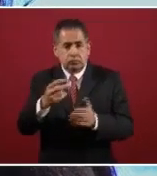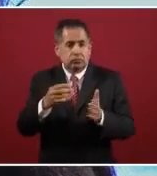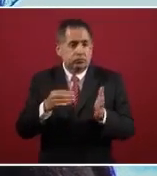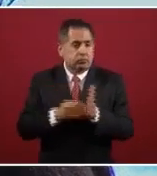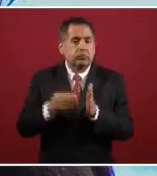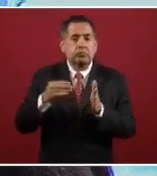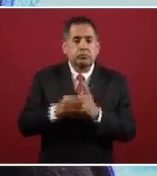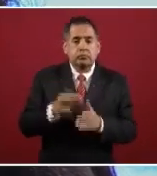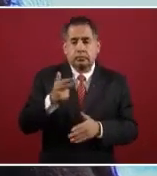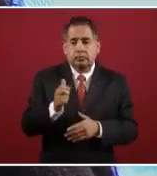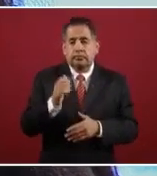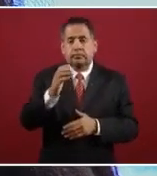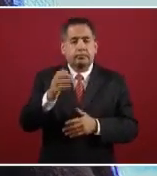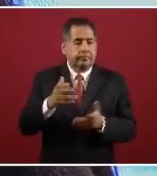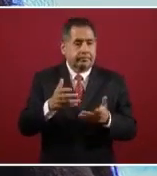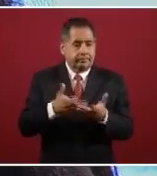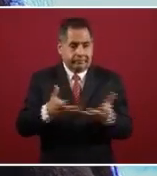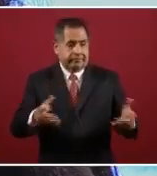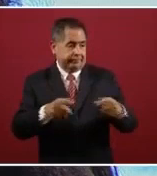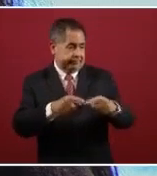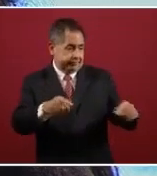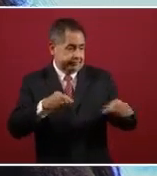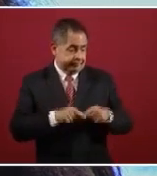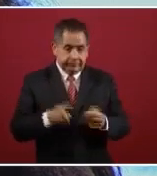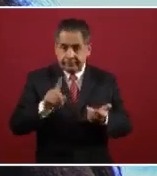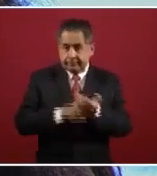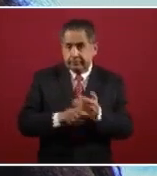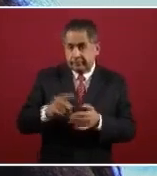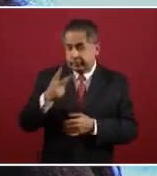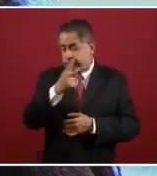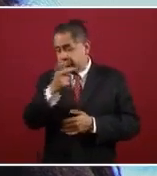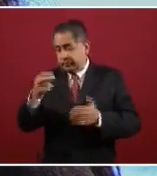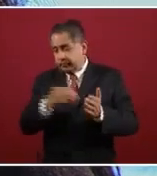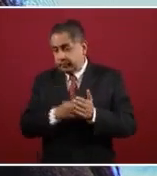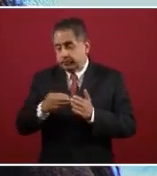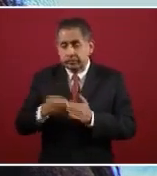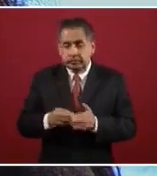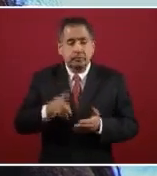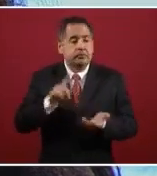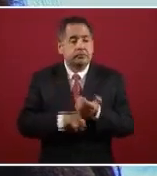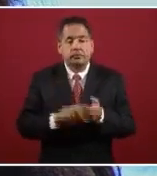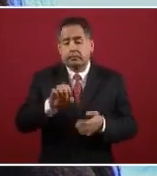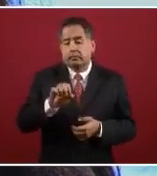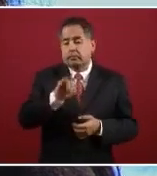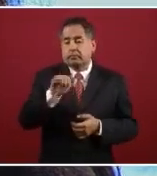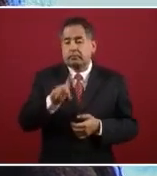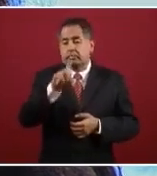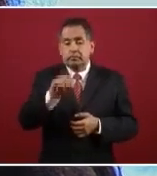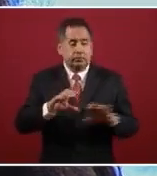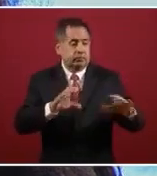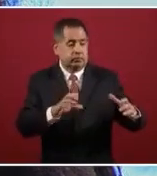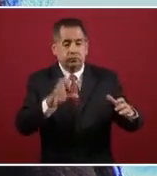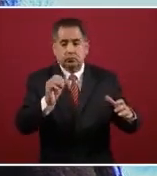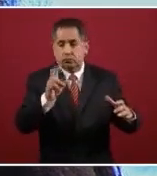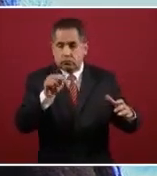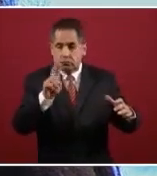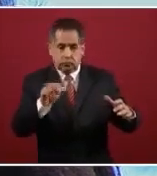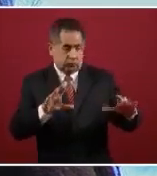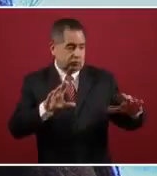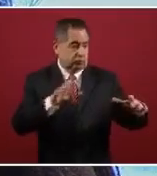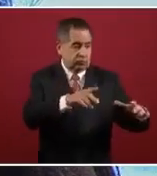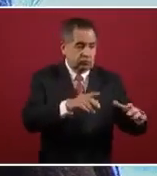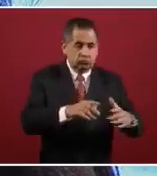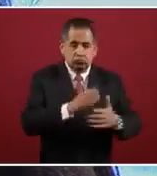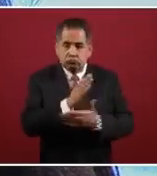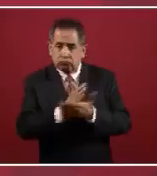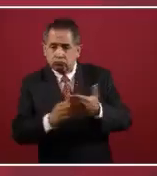de hectáreas, de esos 200 millones de hectáreas en tierras ejidales y comunales hay un